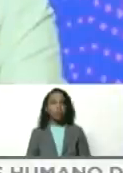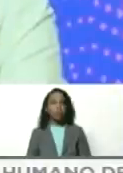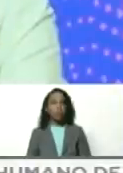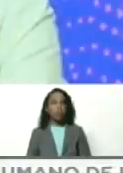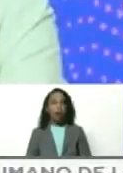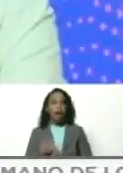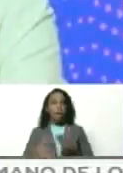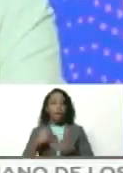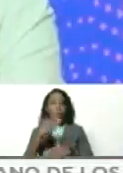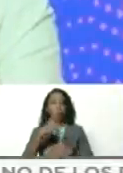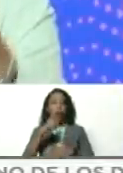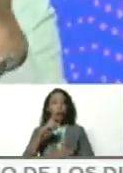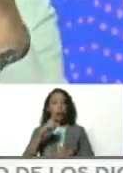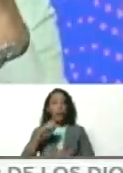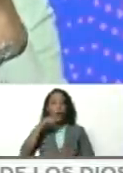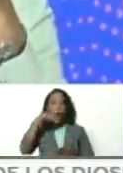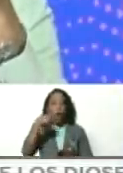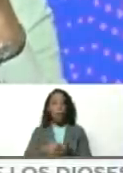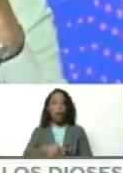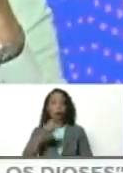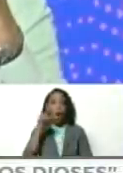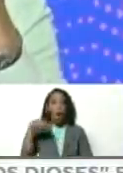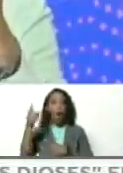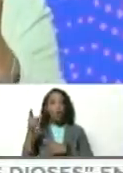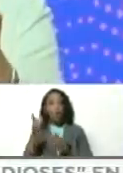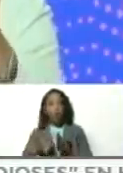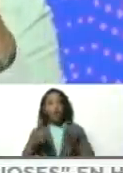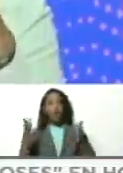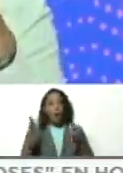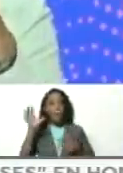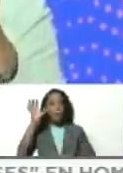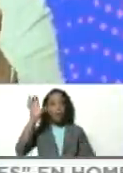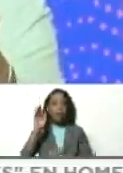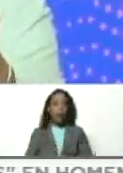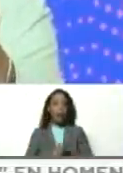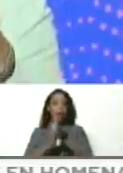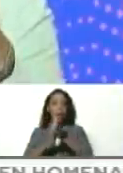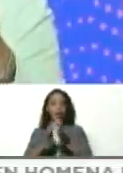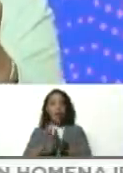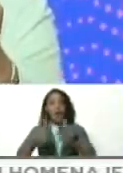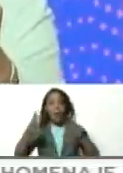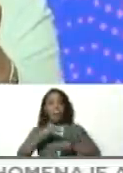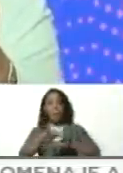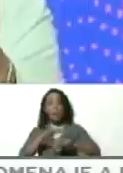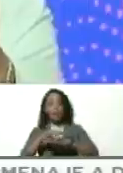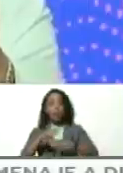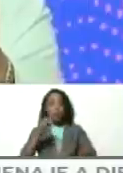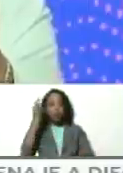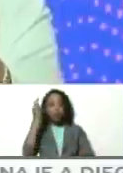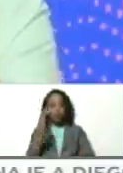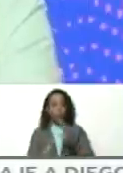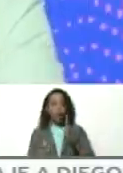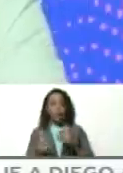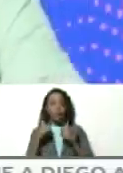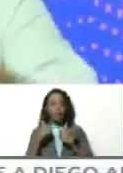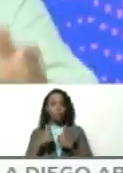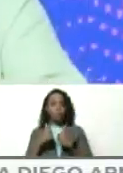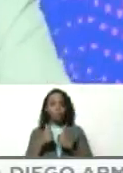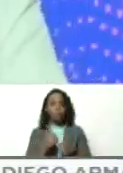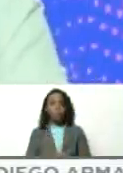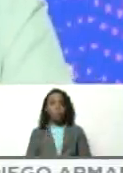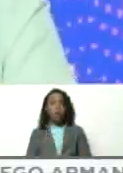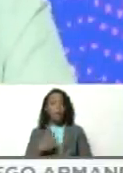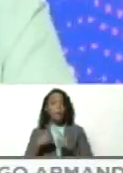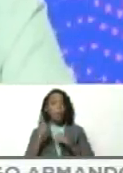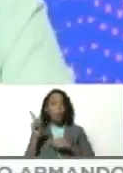Luego nombré al almirante Ceballos, que es otro gran patriota, otro gran líder y otro gran ministro, afortunadamente. Pero fue